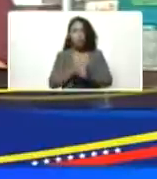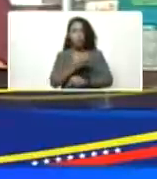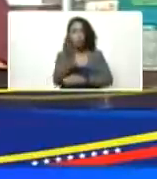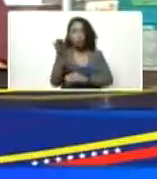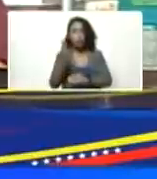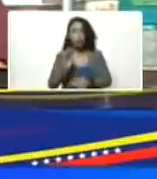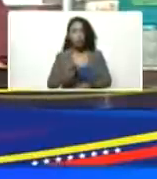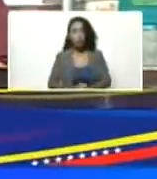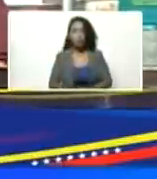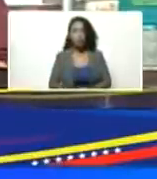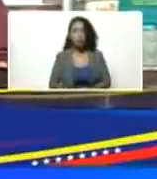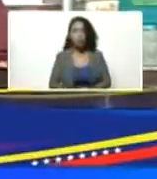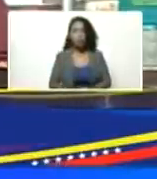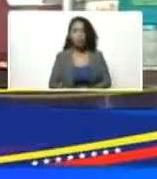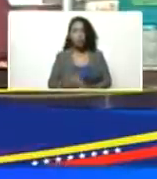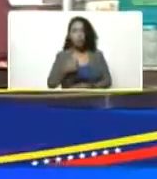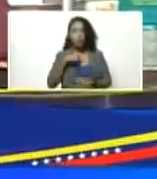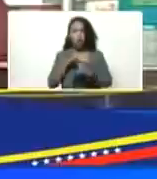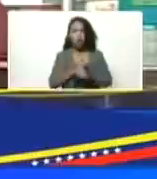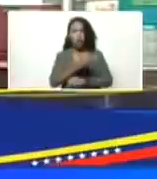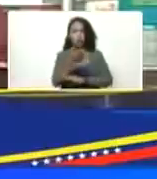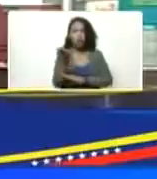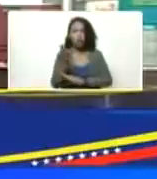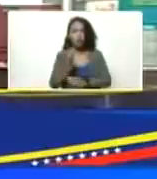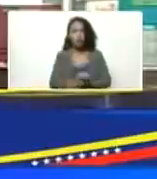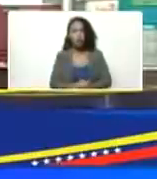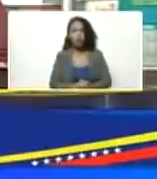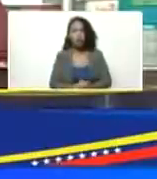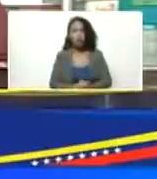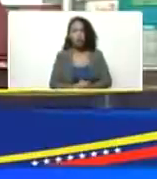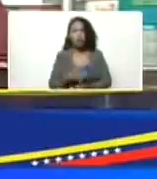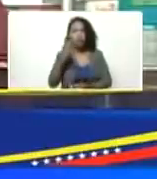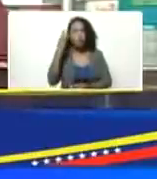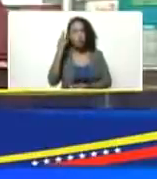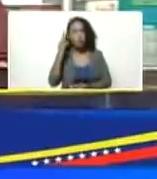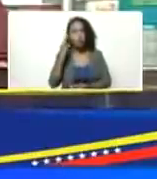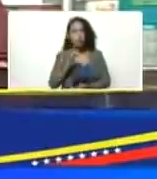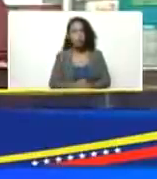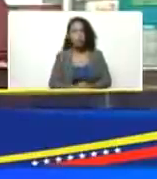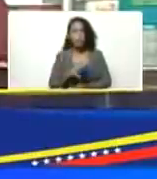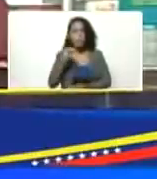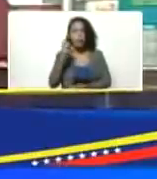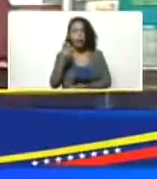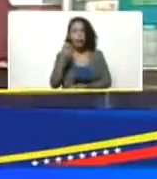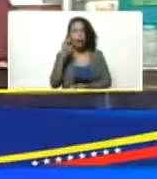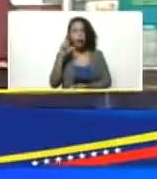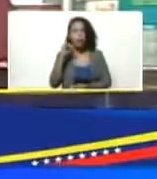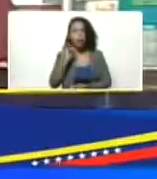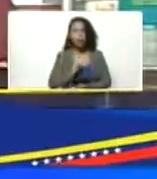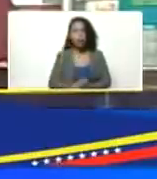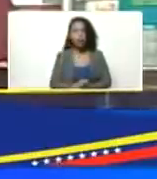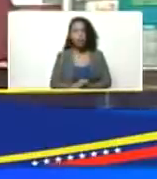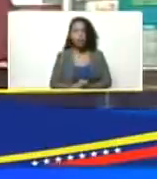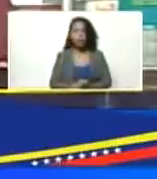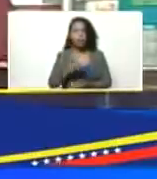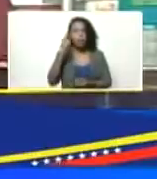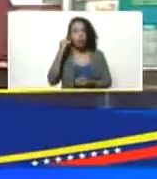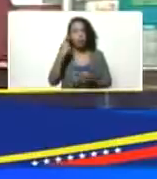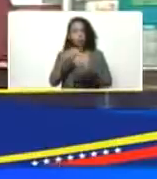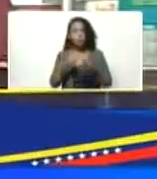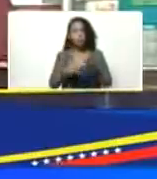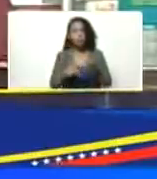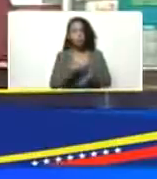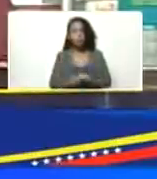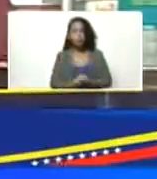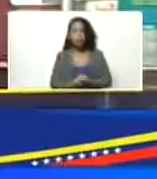ustedes. Confío en ustedes. Magaly Gutiérrez. Clara Vidal. Diva Guzmán.